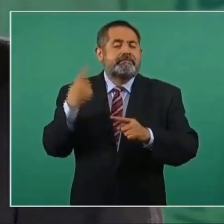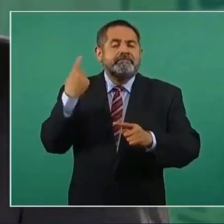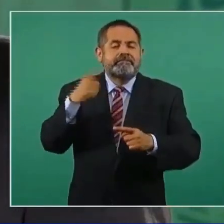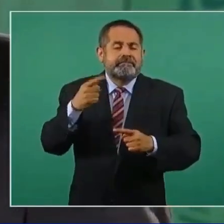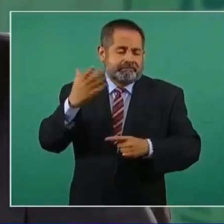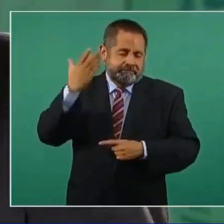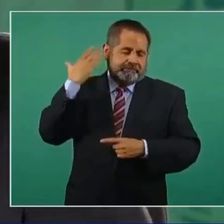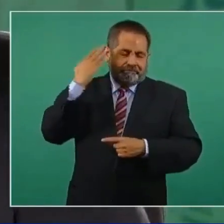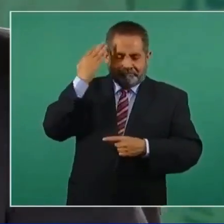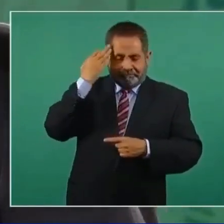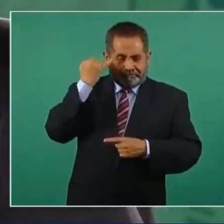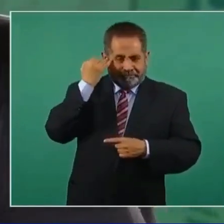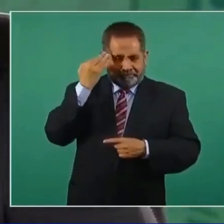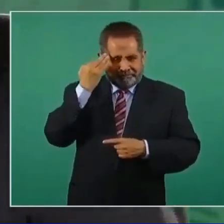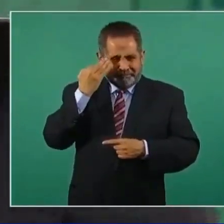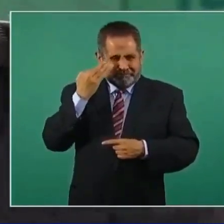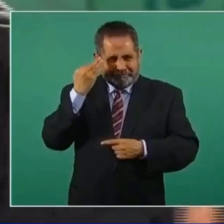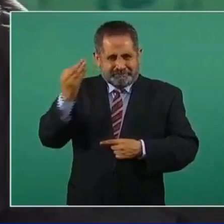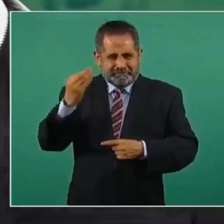a